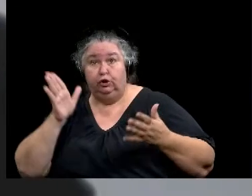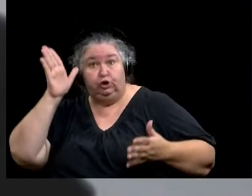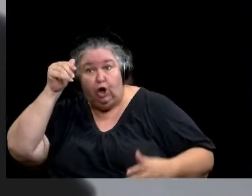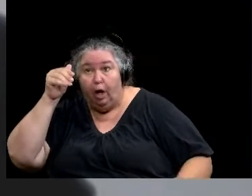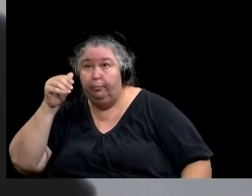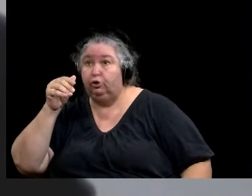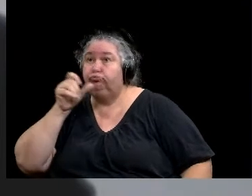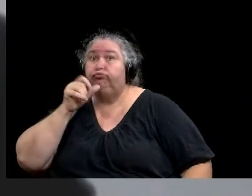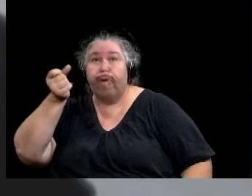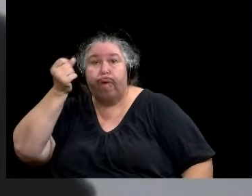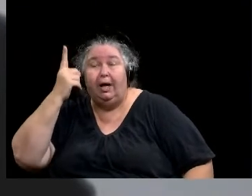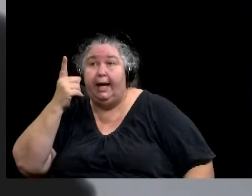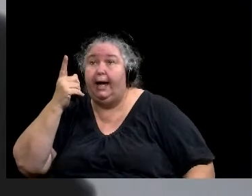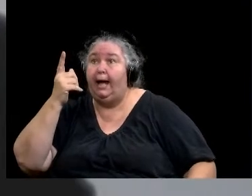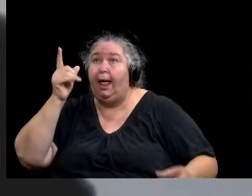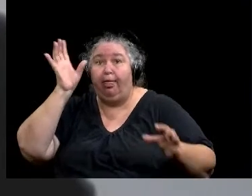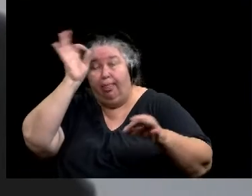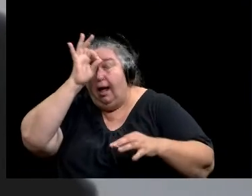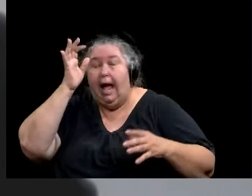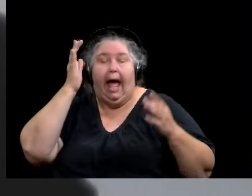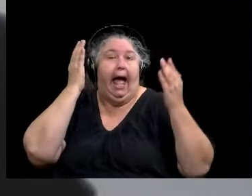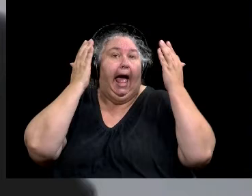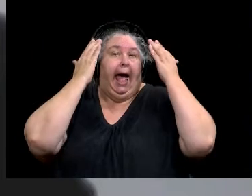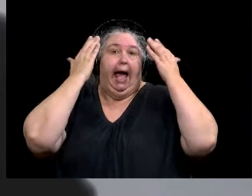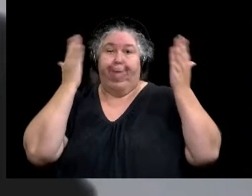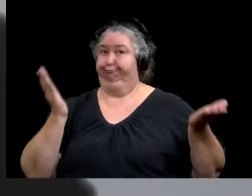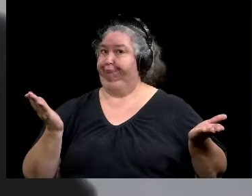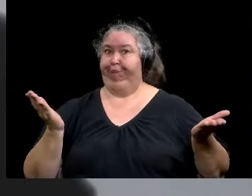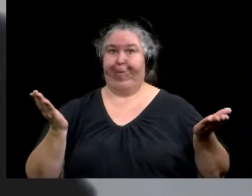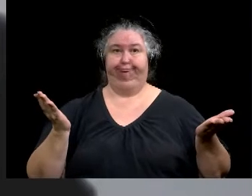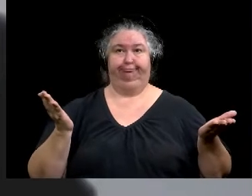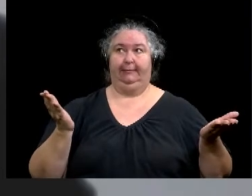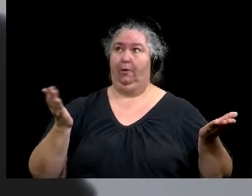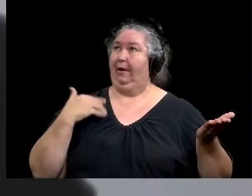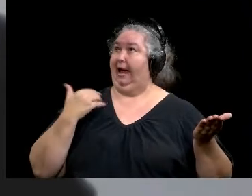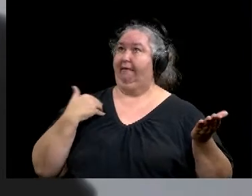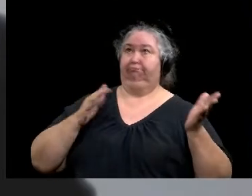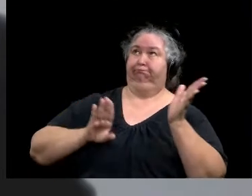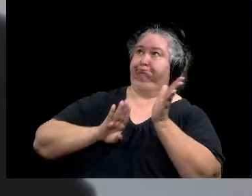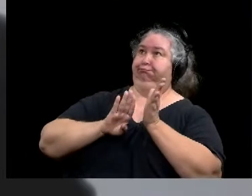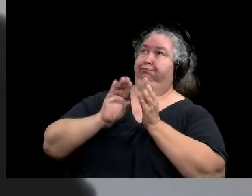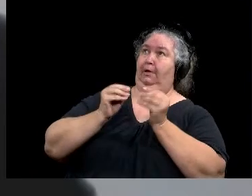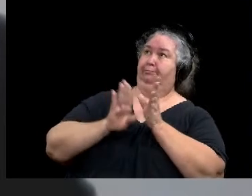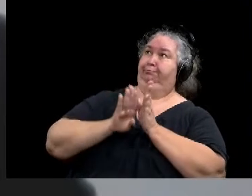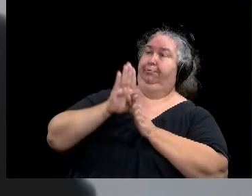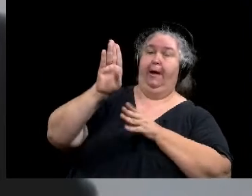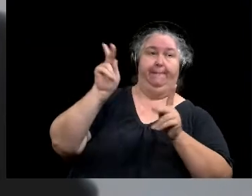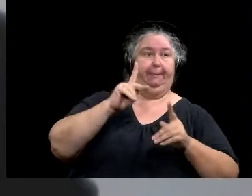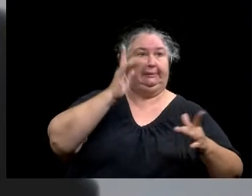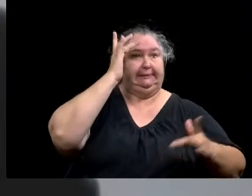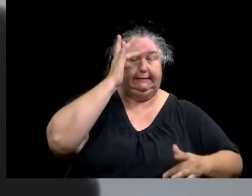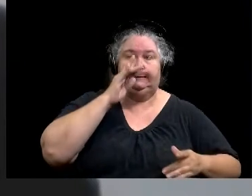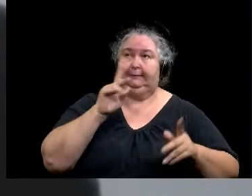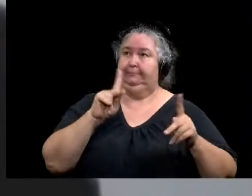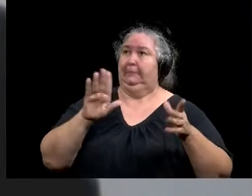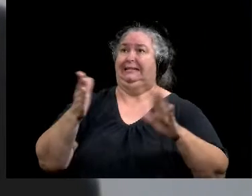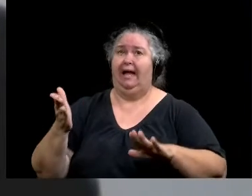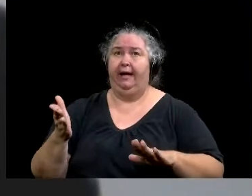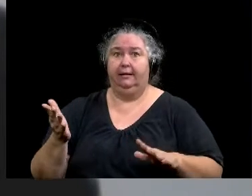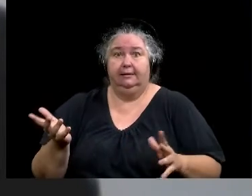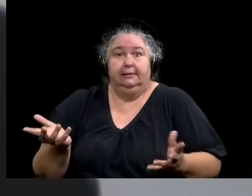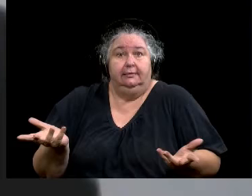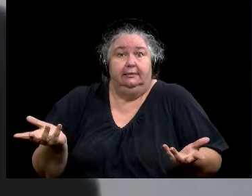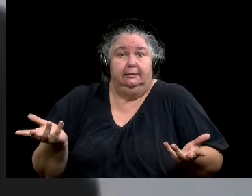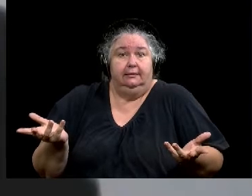eliminadas y no sé y hemos estado escalando y